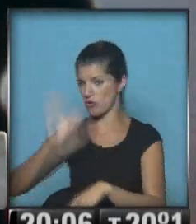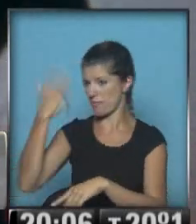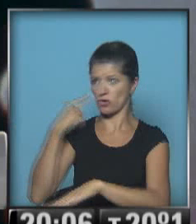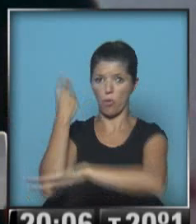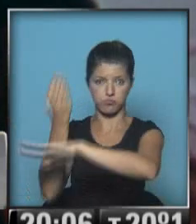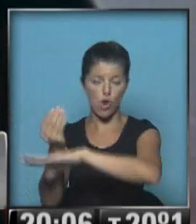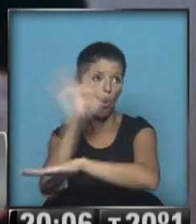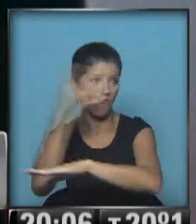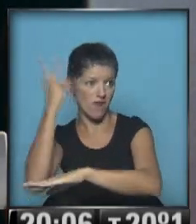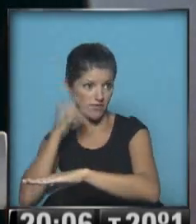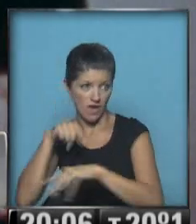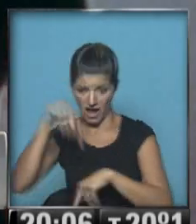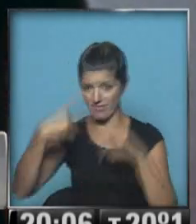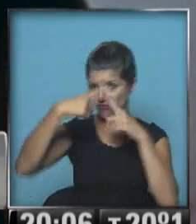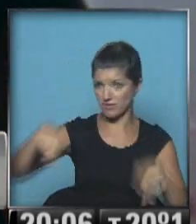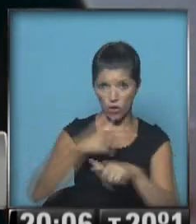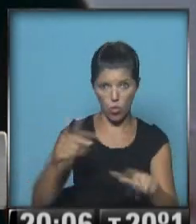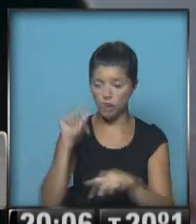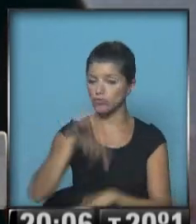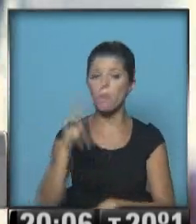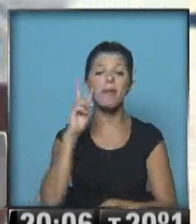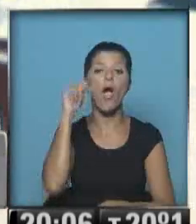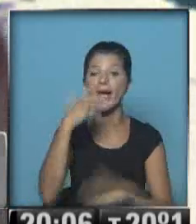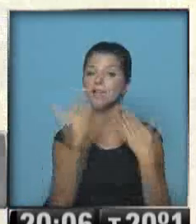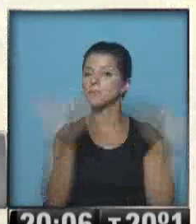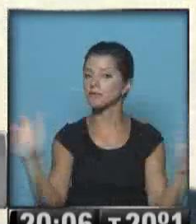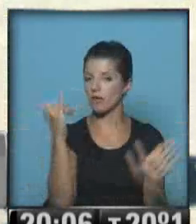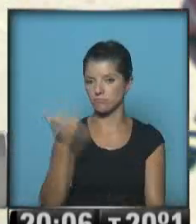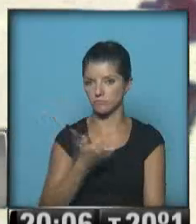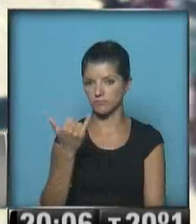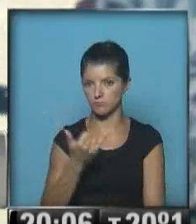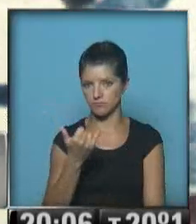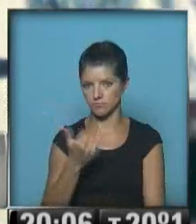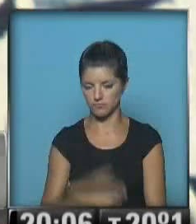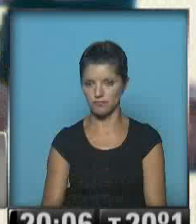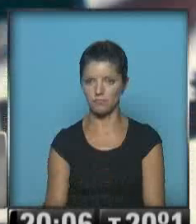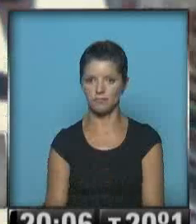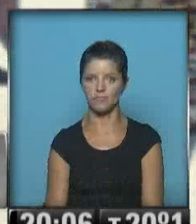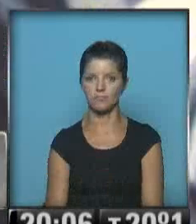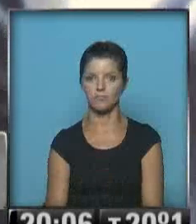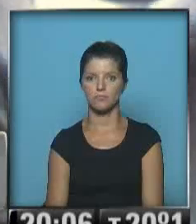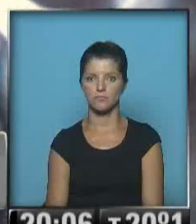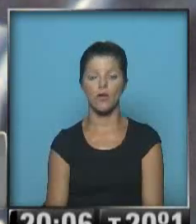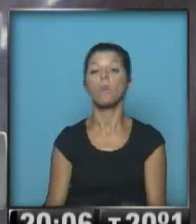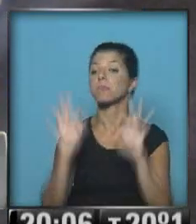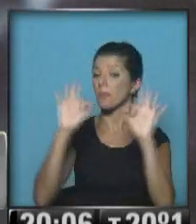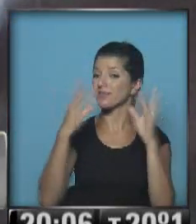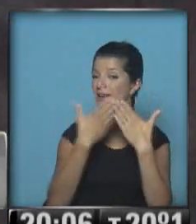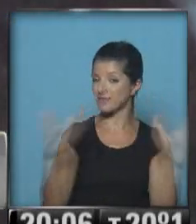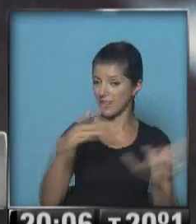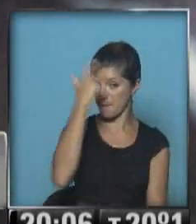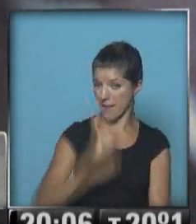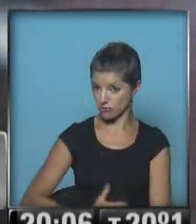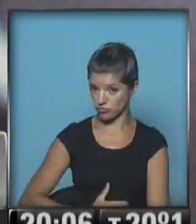o Francia veo una completa libertad humana completa libertad